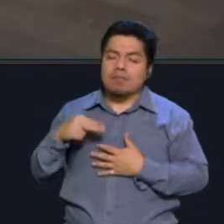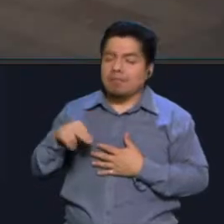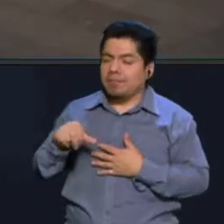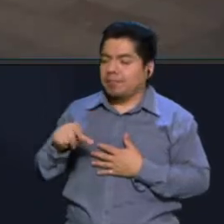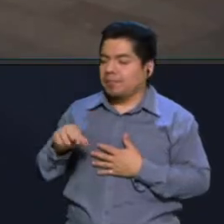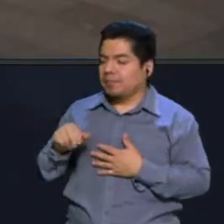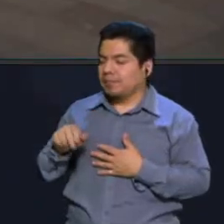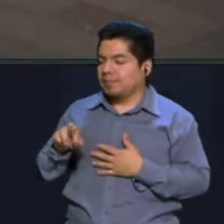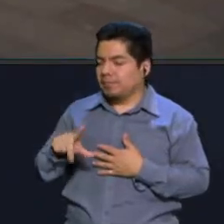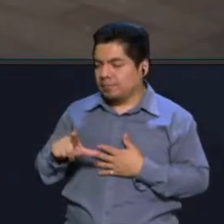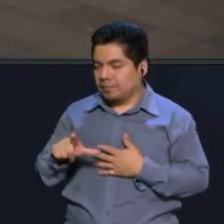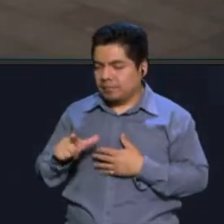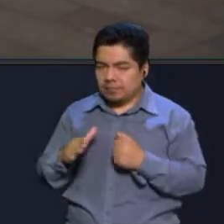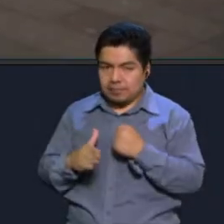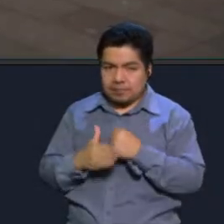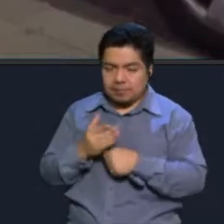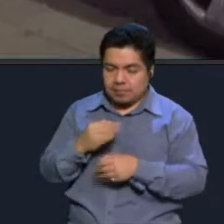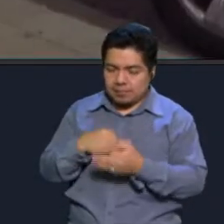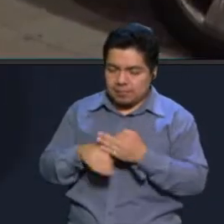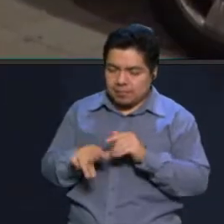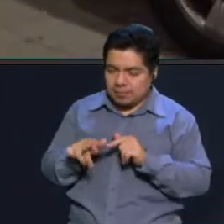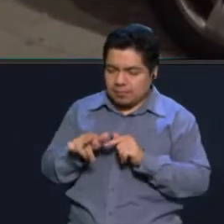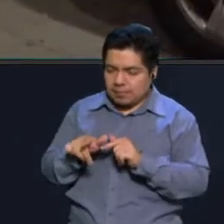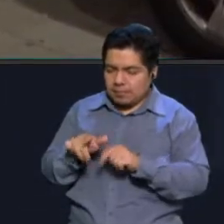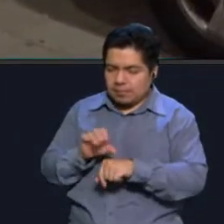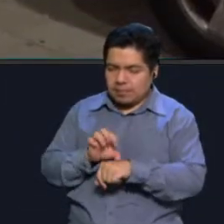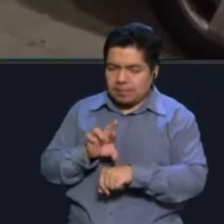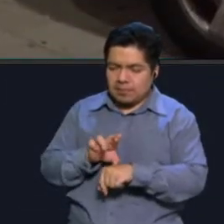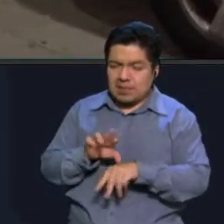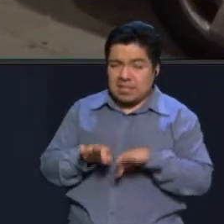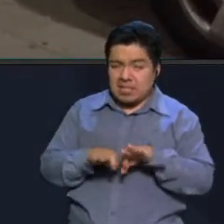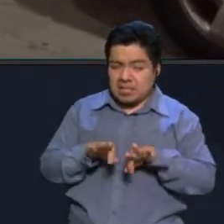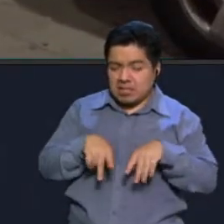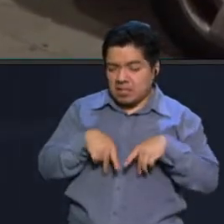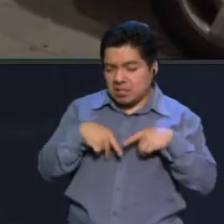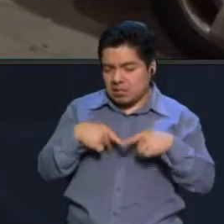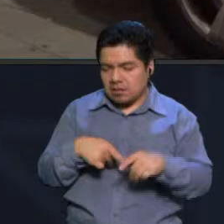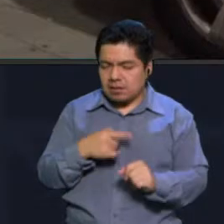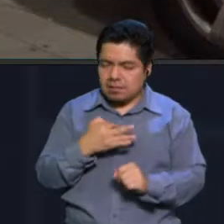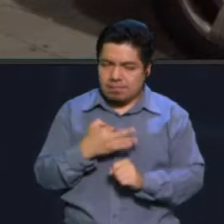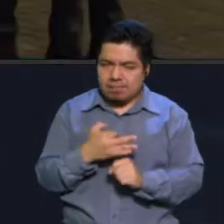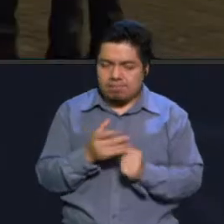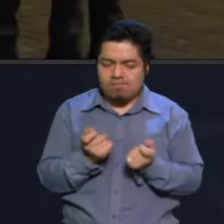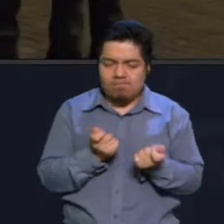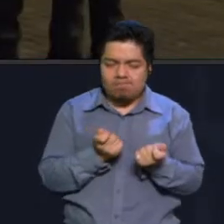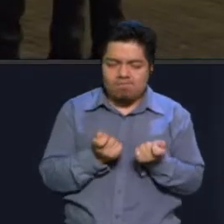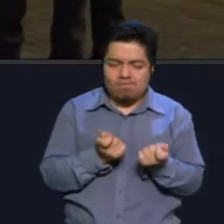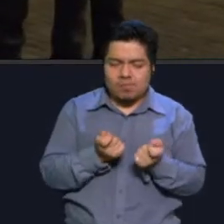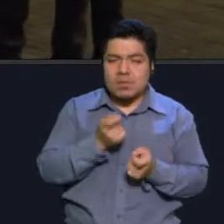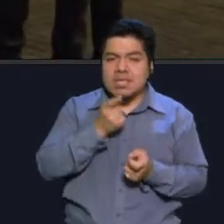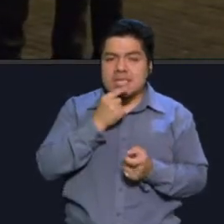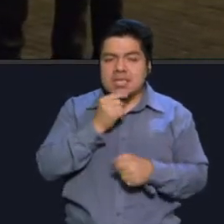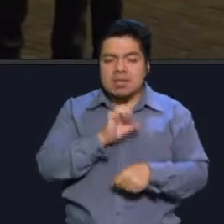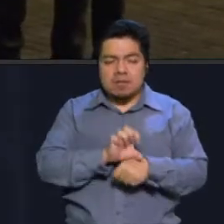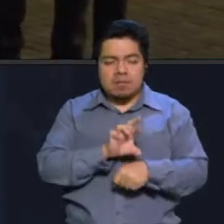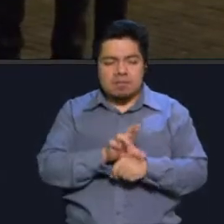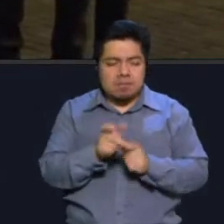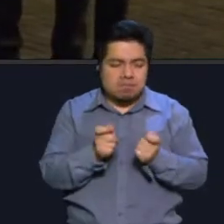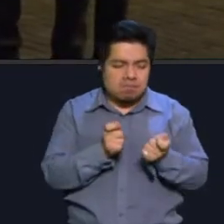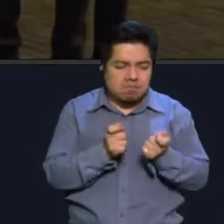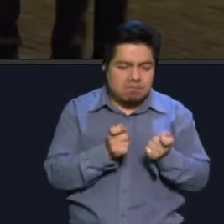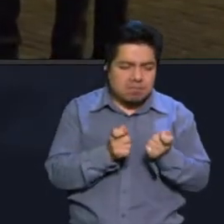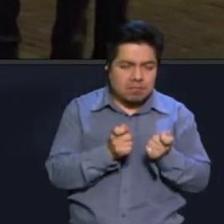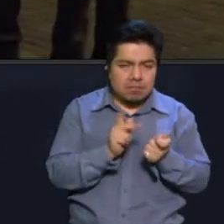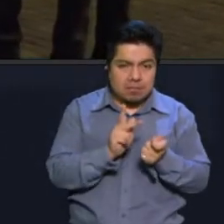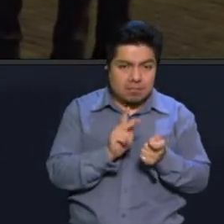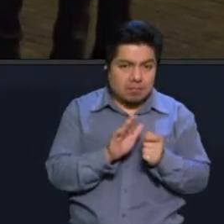que tenía para seguir debilitando el Estado ecuatoriano. Entonces él dice, bueno, ahora controlo en términos policiales al Ecuador, pero digamos